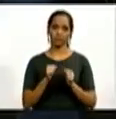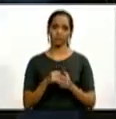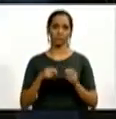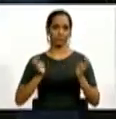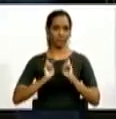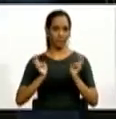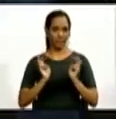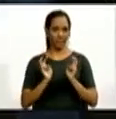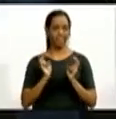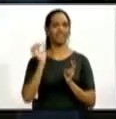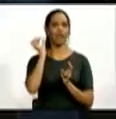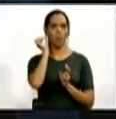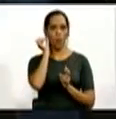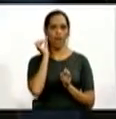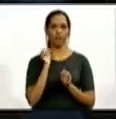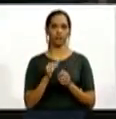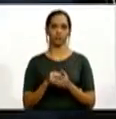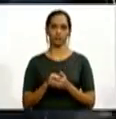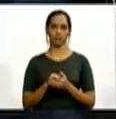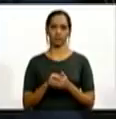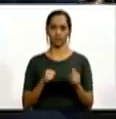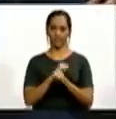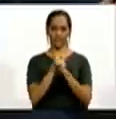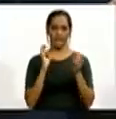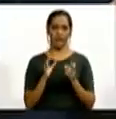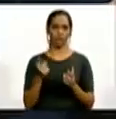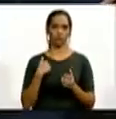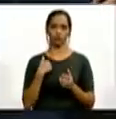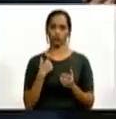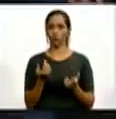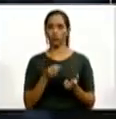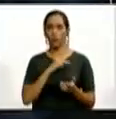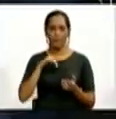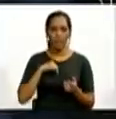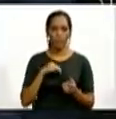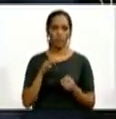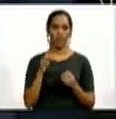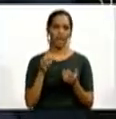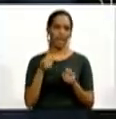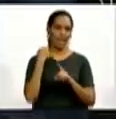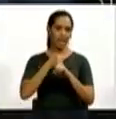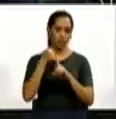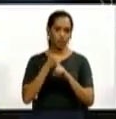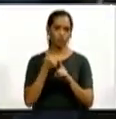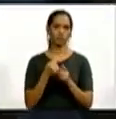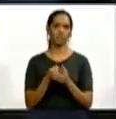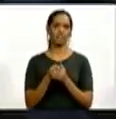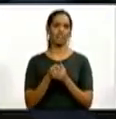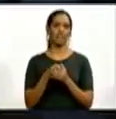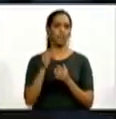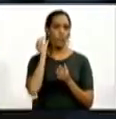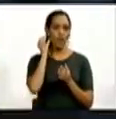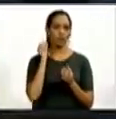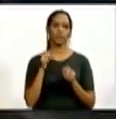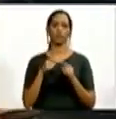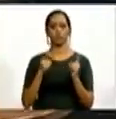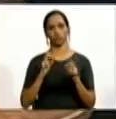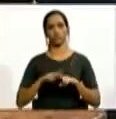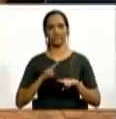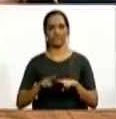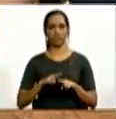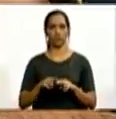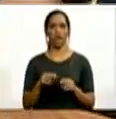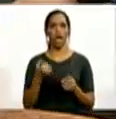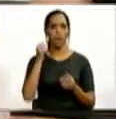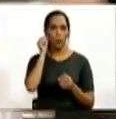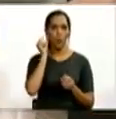tema de las mujeres. Claro. Yo no milito en la causa feminista, pero bueno, yo creo en una vida libre de violencia, pero niña, ¿sabes? En este país hay